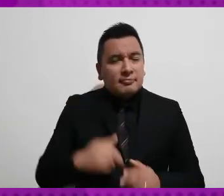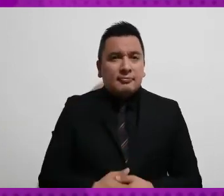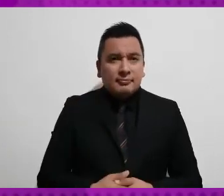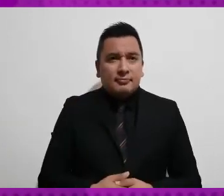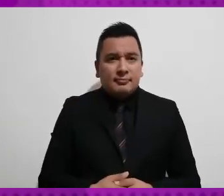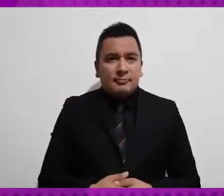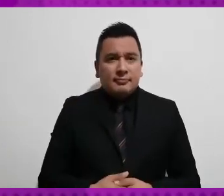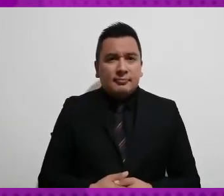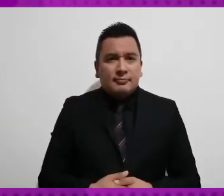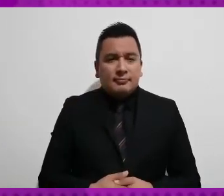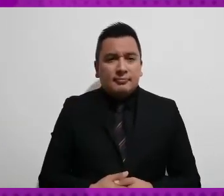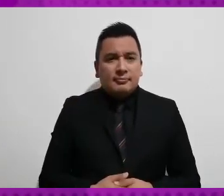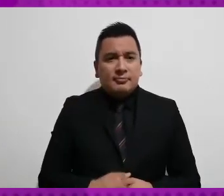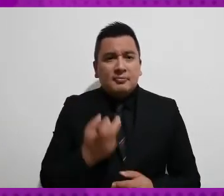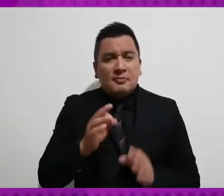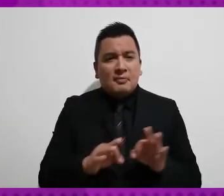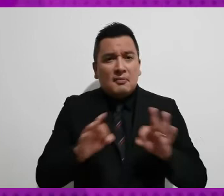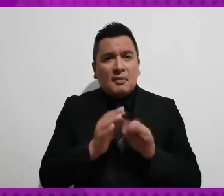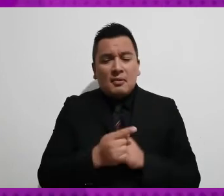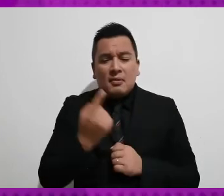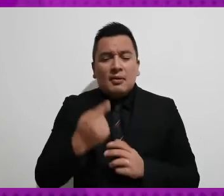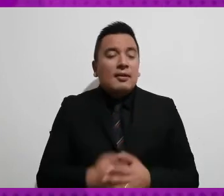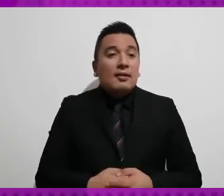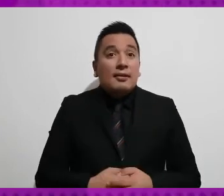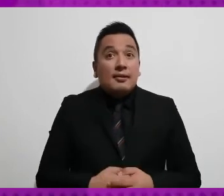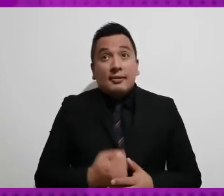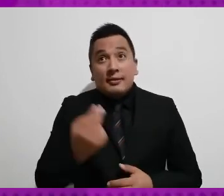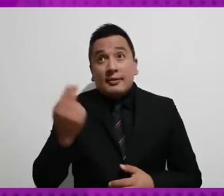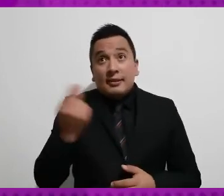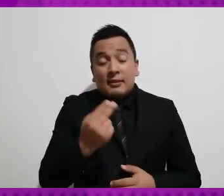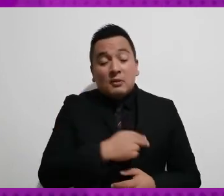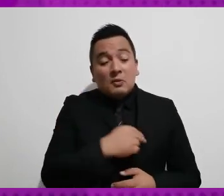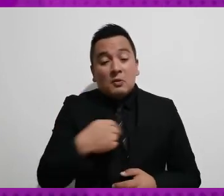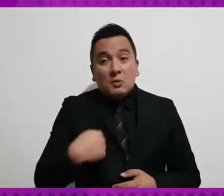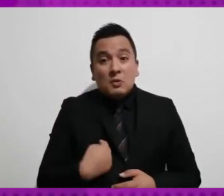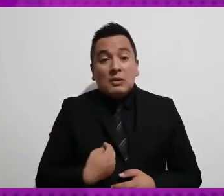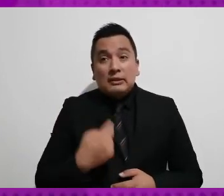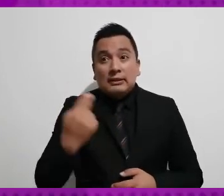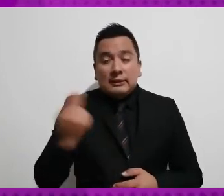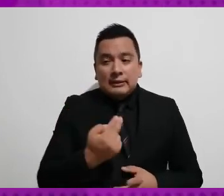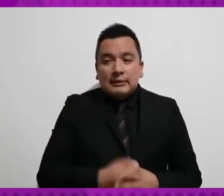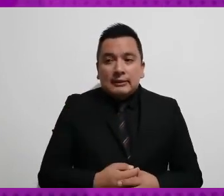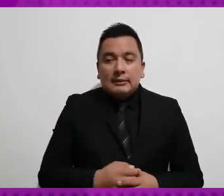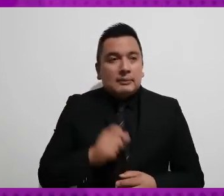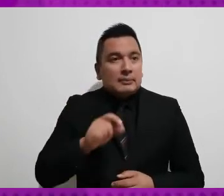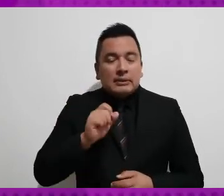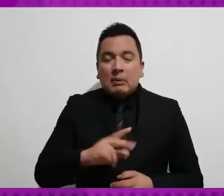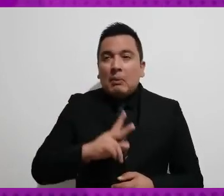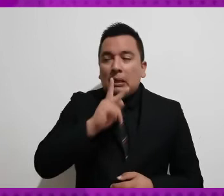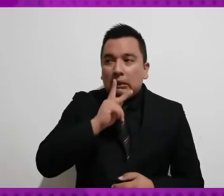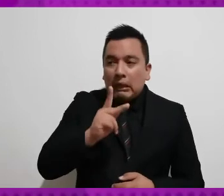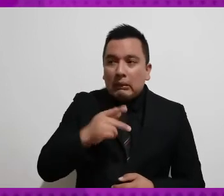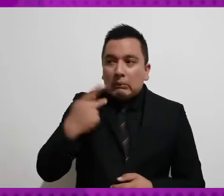muy importante, porque esto no se vería reforzado si no hiciéramos un adecuado uso del lenguaje también.